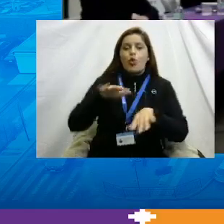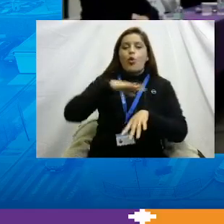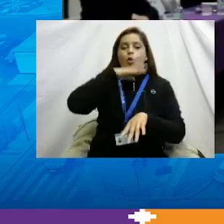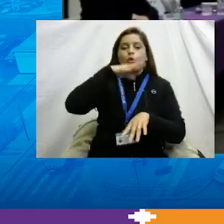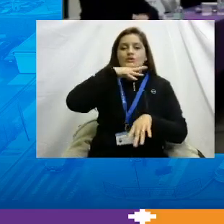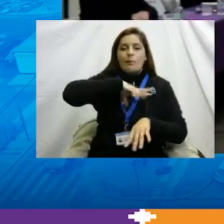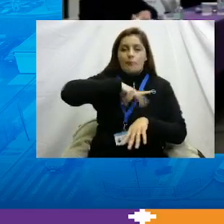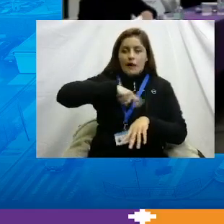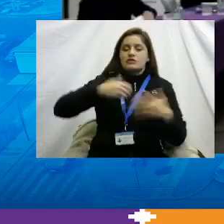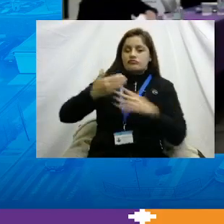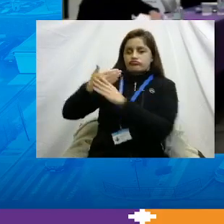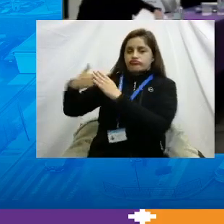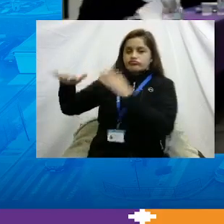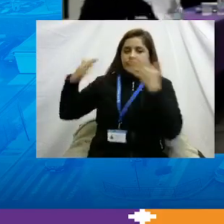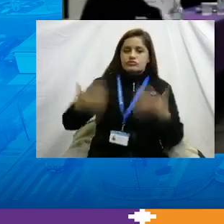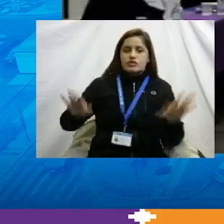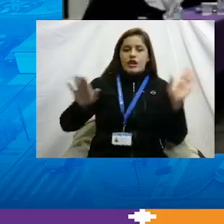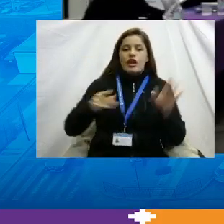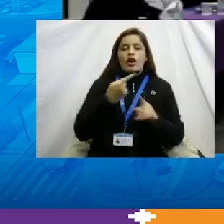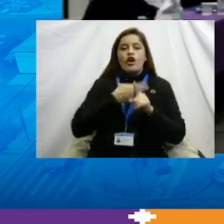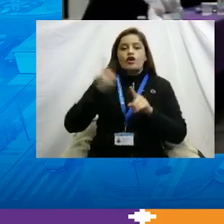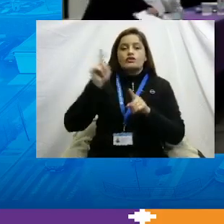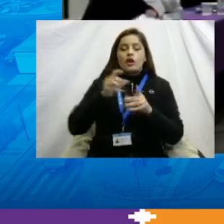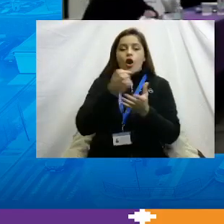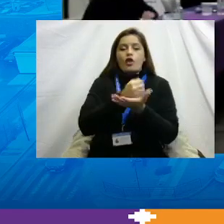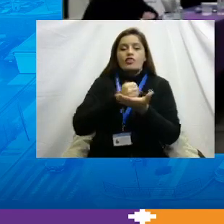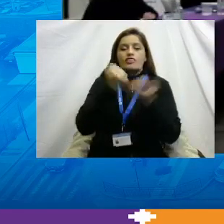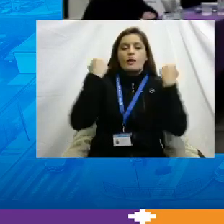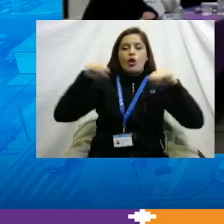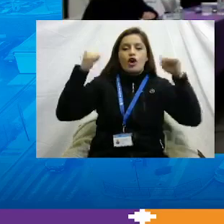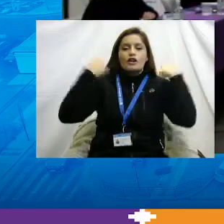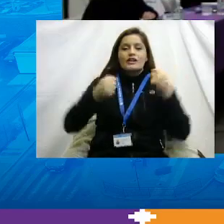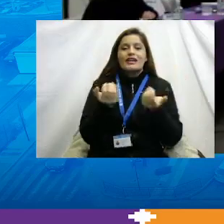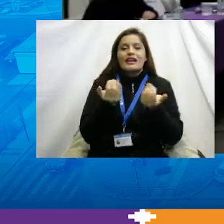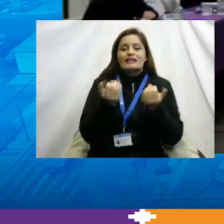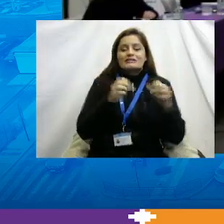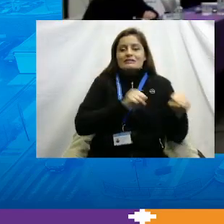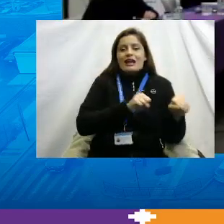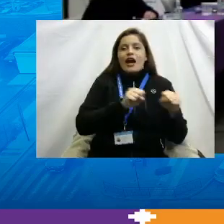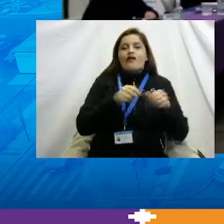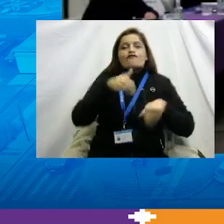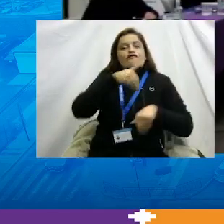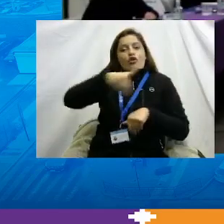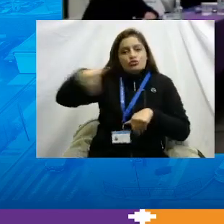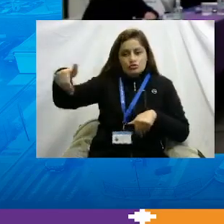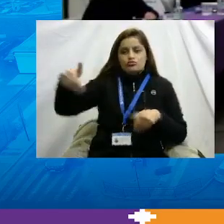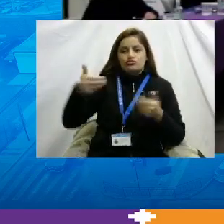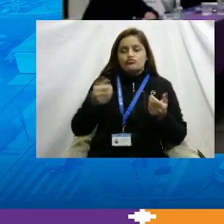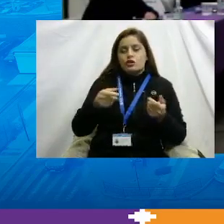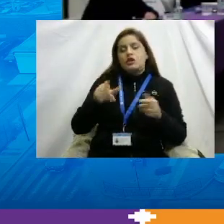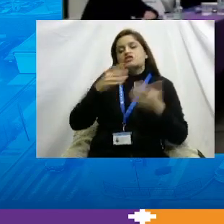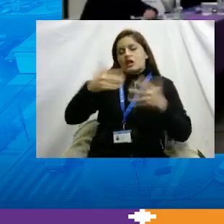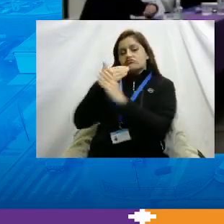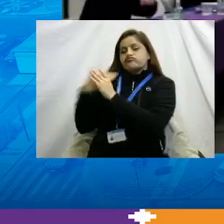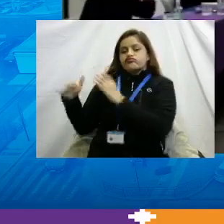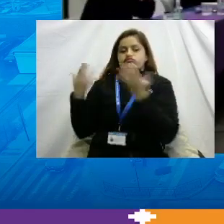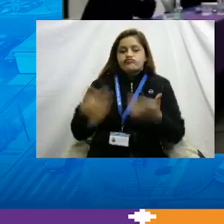de todos los tiempos, solicita traslado de IDECO. Carta de la Junta de Vecinos del Portal, solicitudes varias, DGA